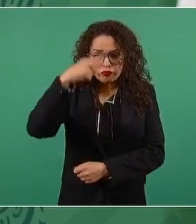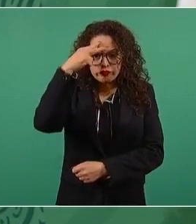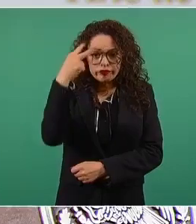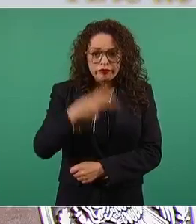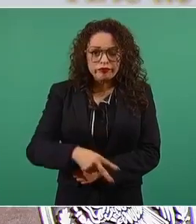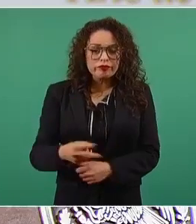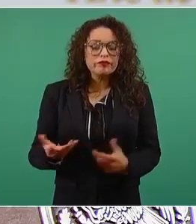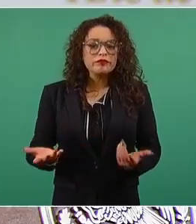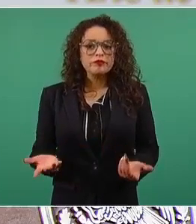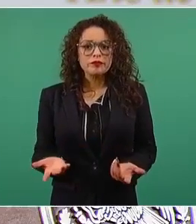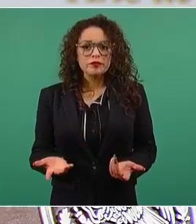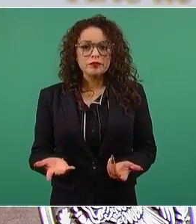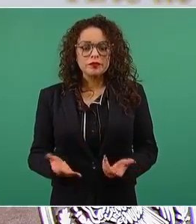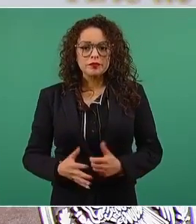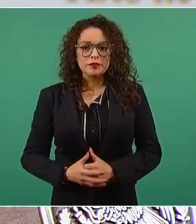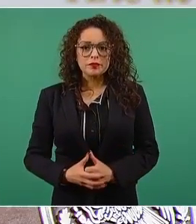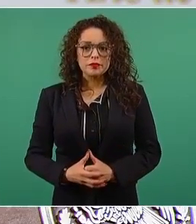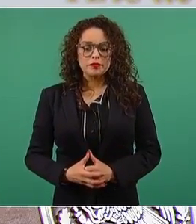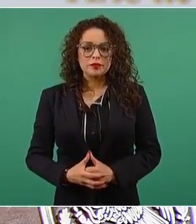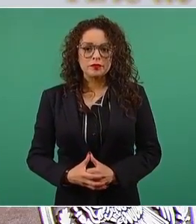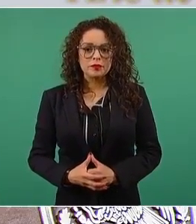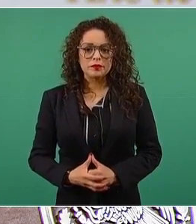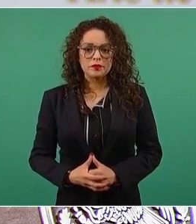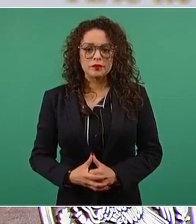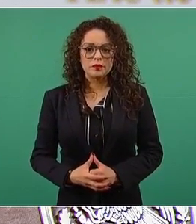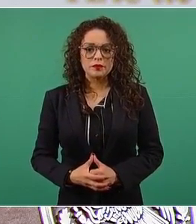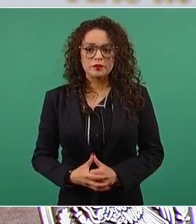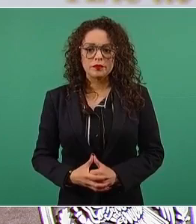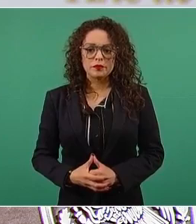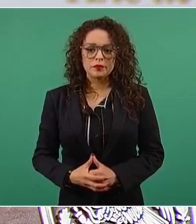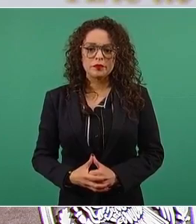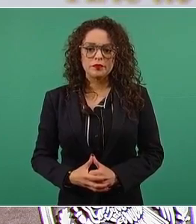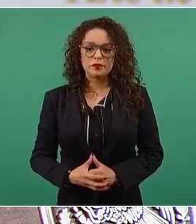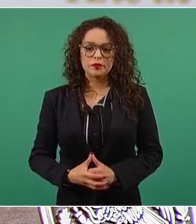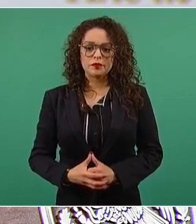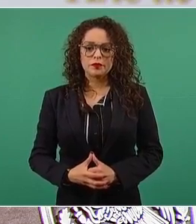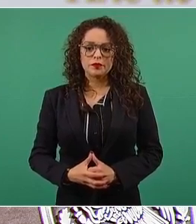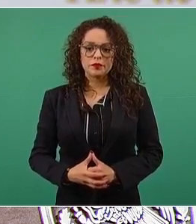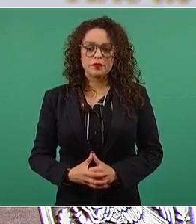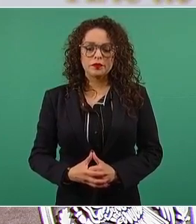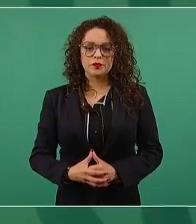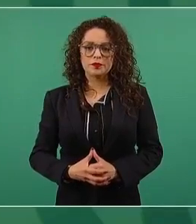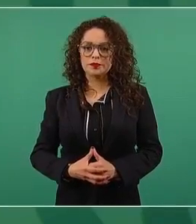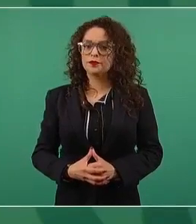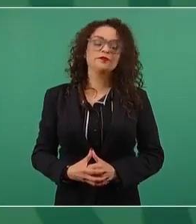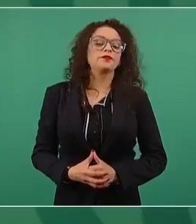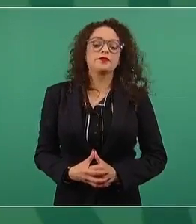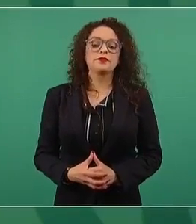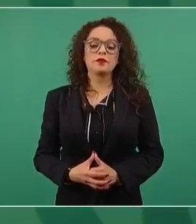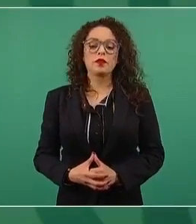¿Y Entonces,